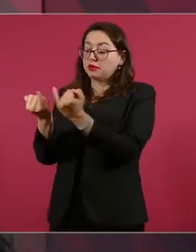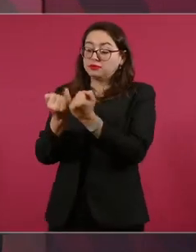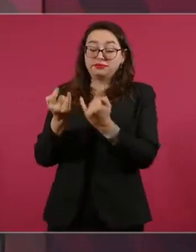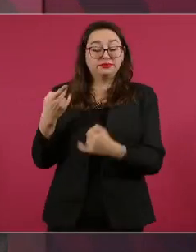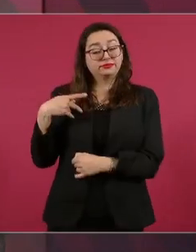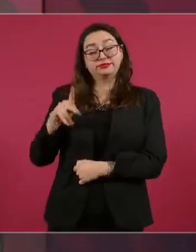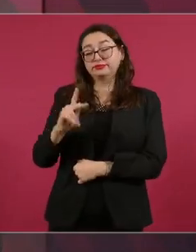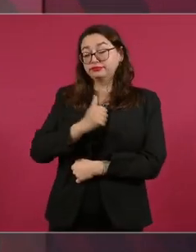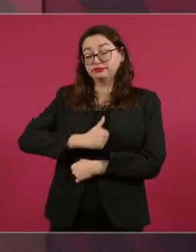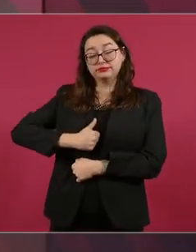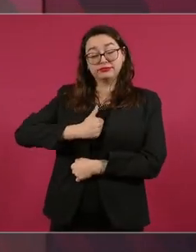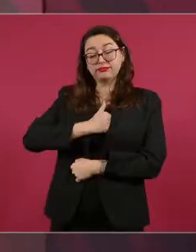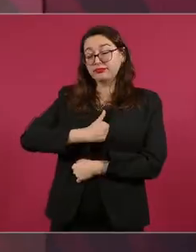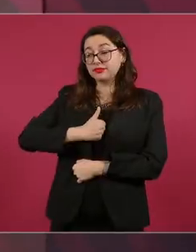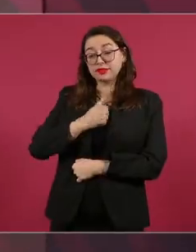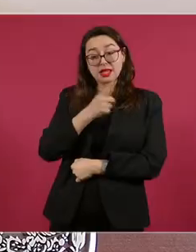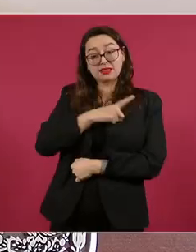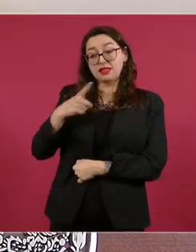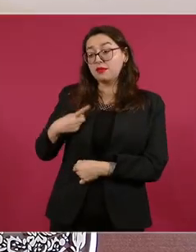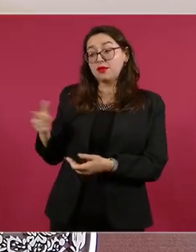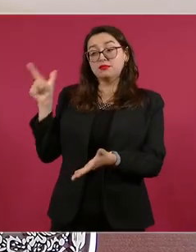limpiando el país,